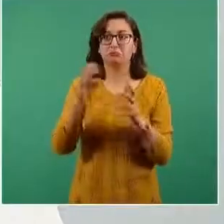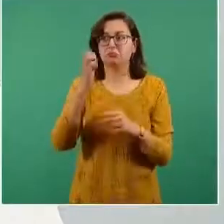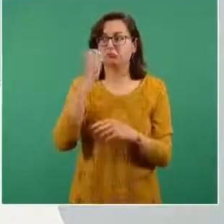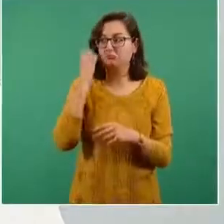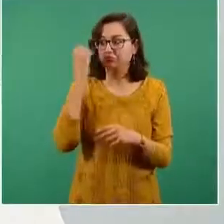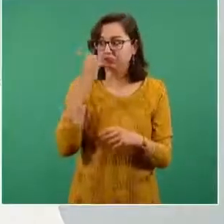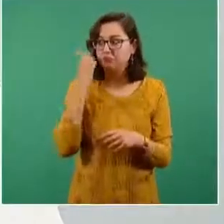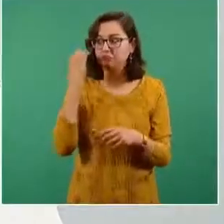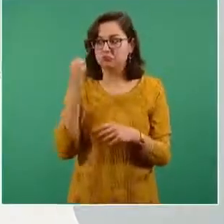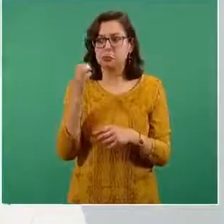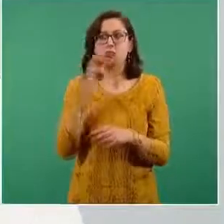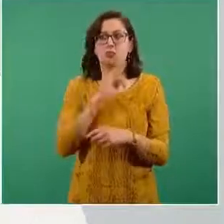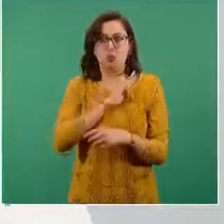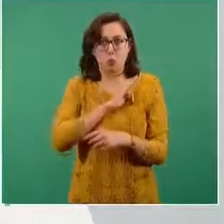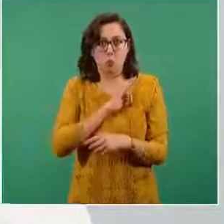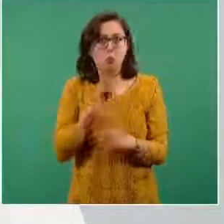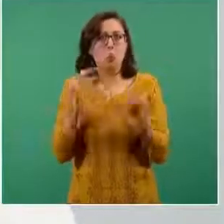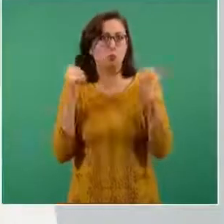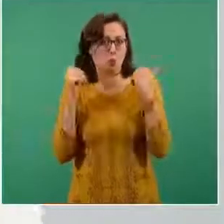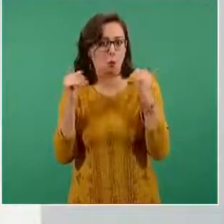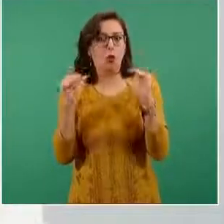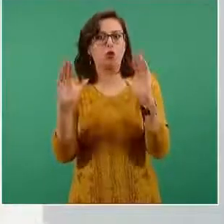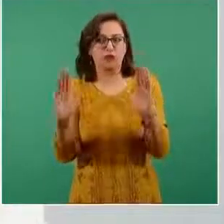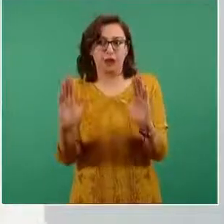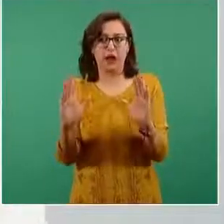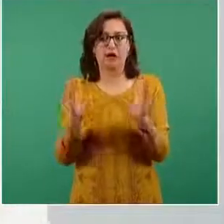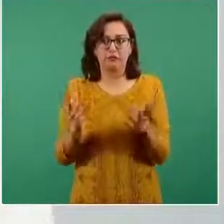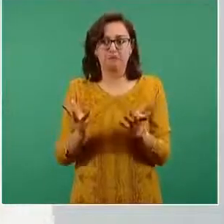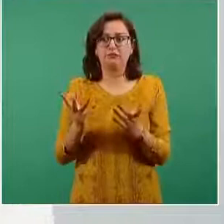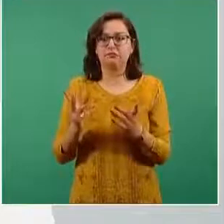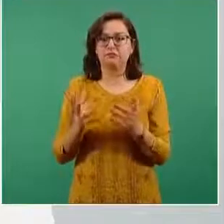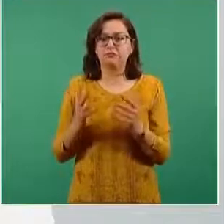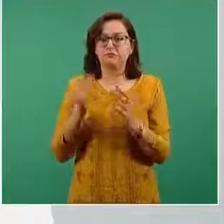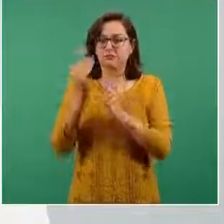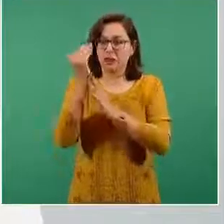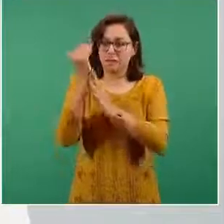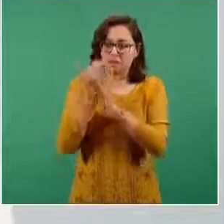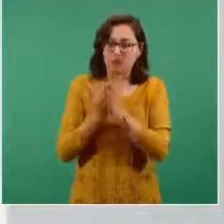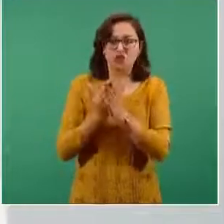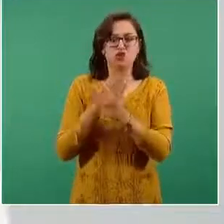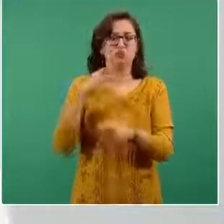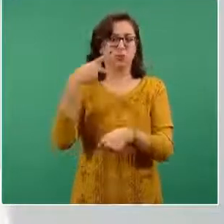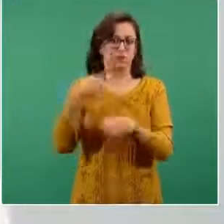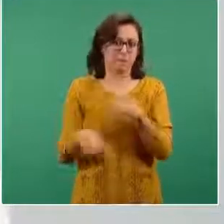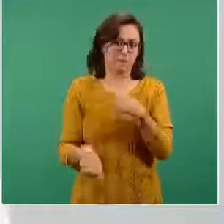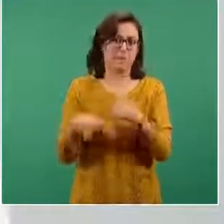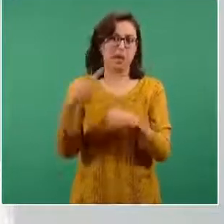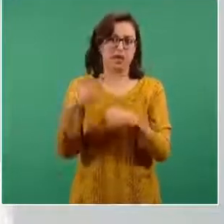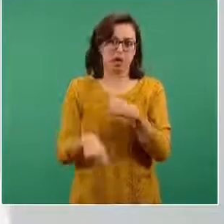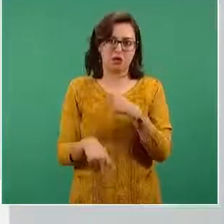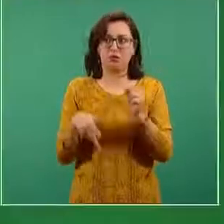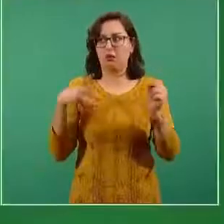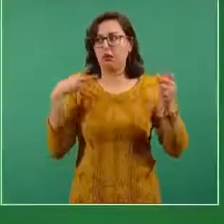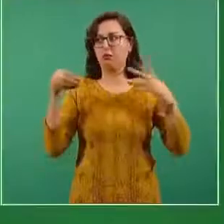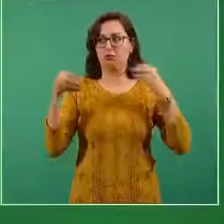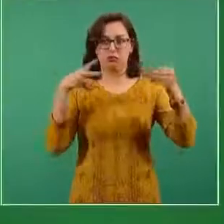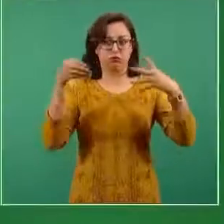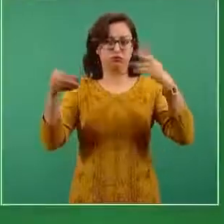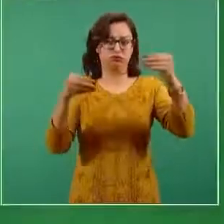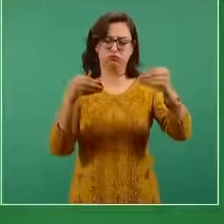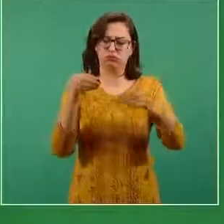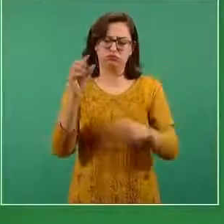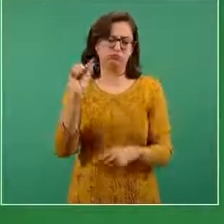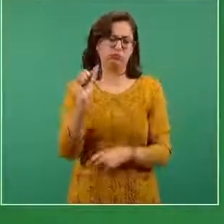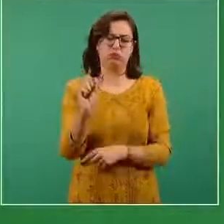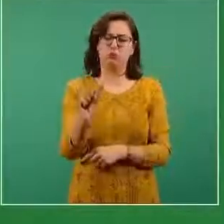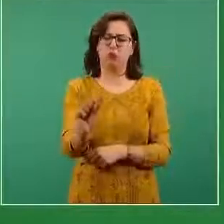baja transmisión comunitaria, pues todavía le suma más al hecho de poder disminuir el riesgo a lo más bajo